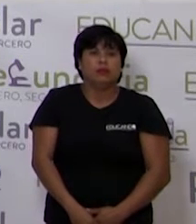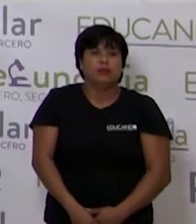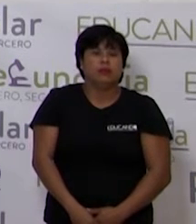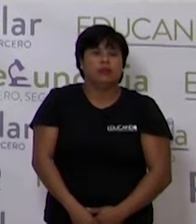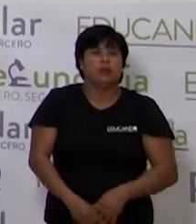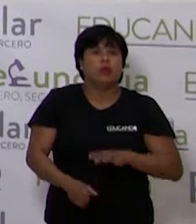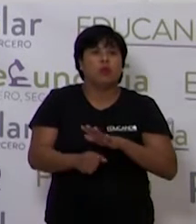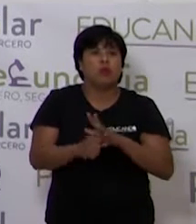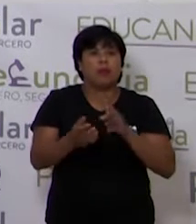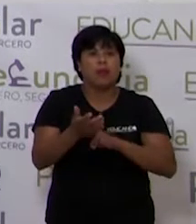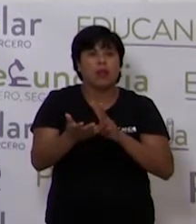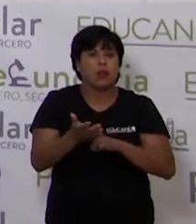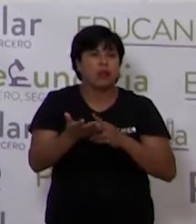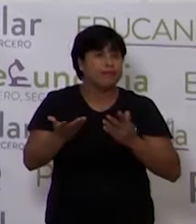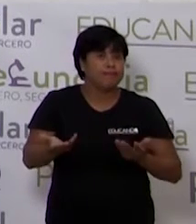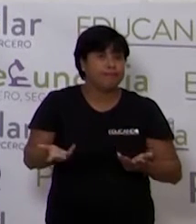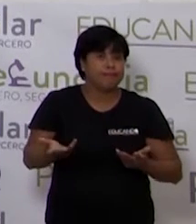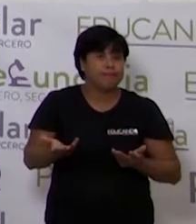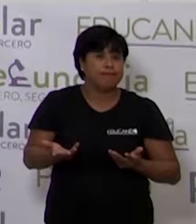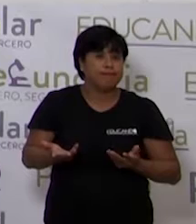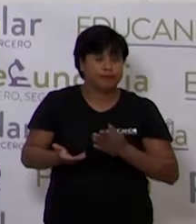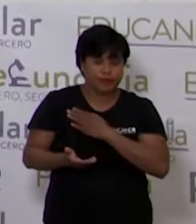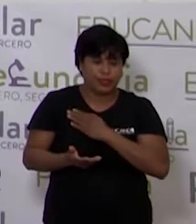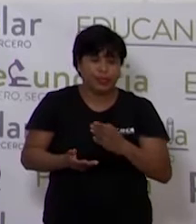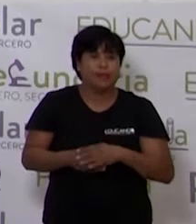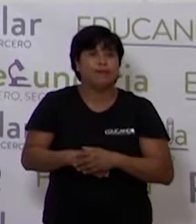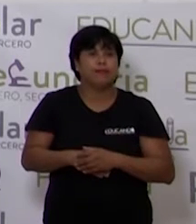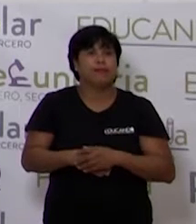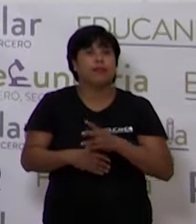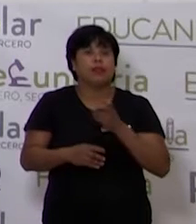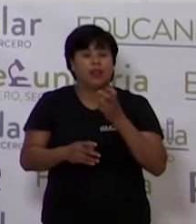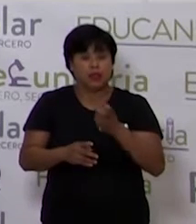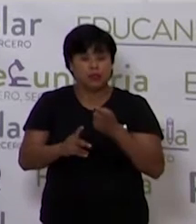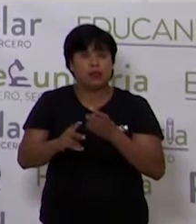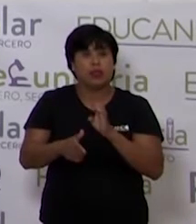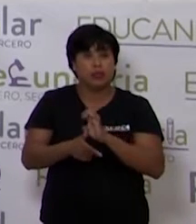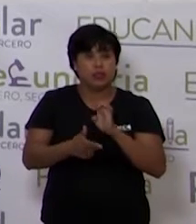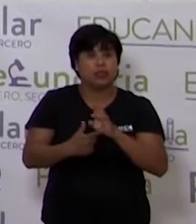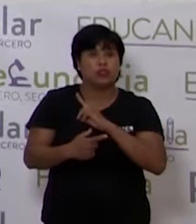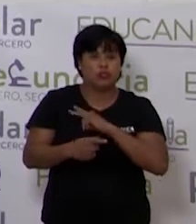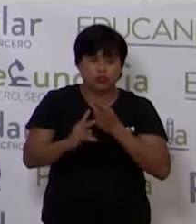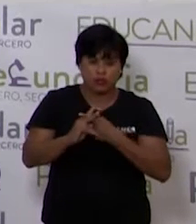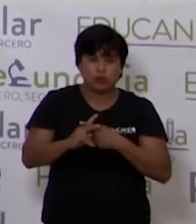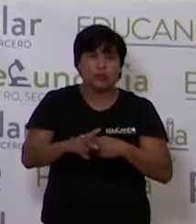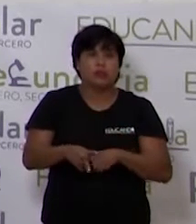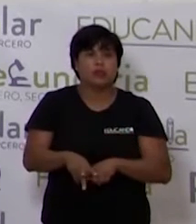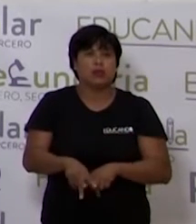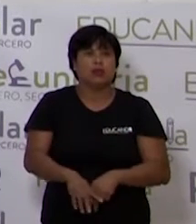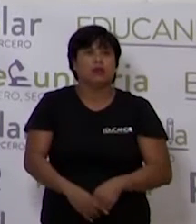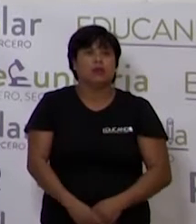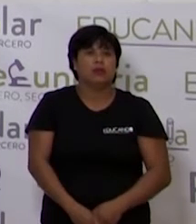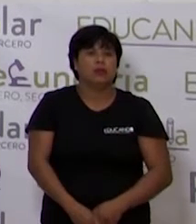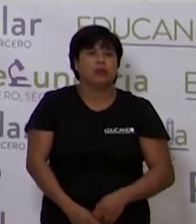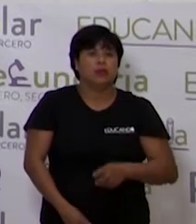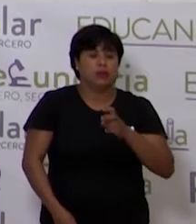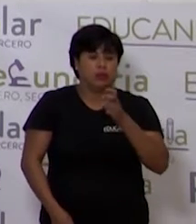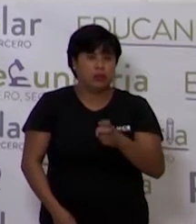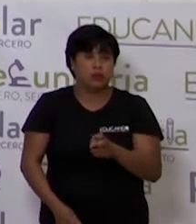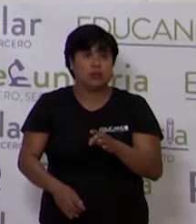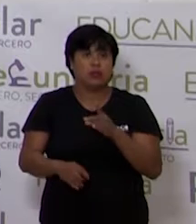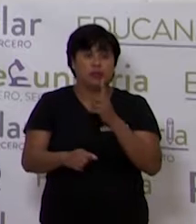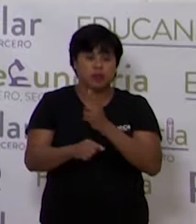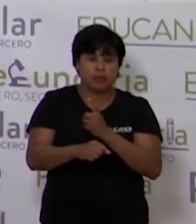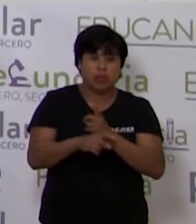¿Qué valores le daremos? Bueno, pues entonces vamos a ponerle, a la derecha van